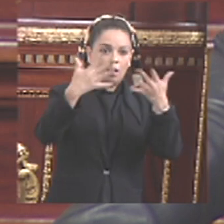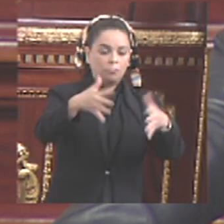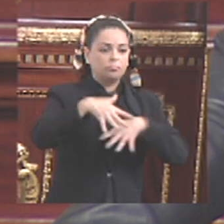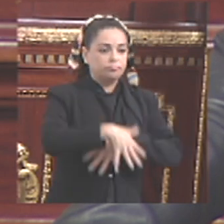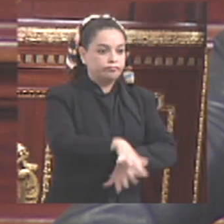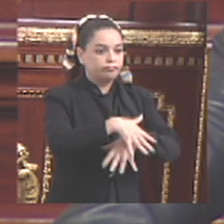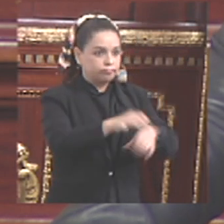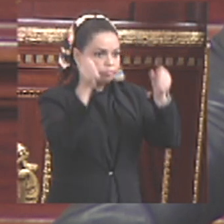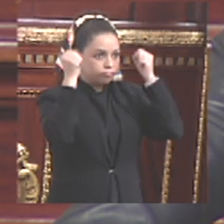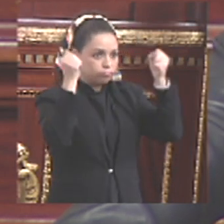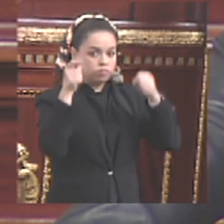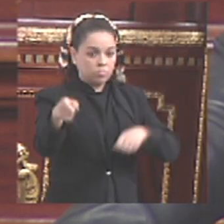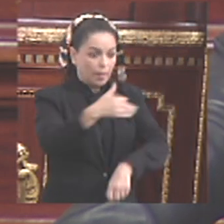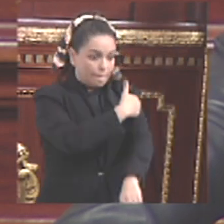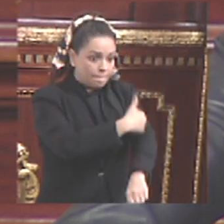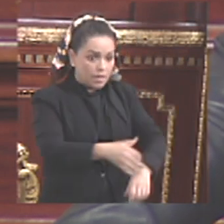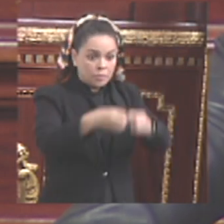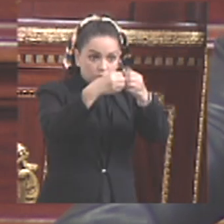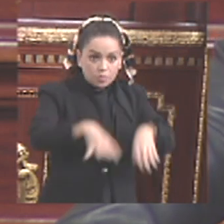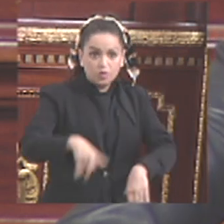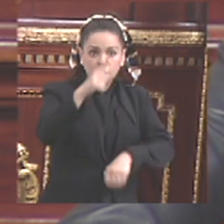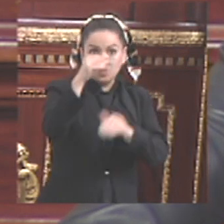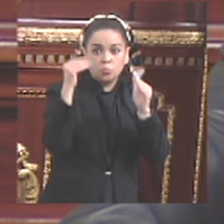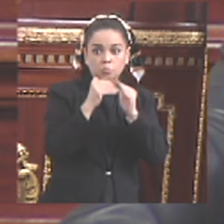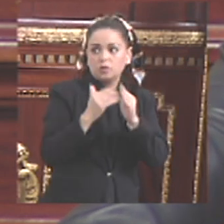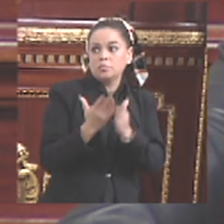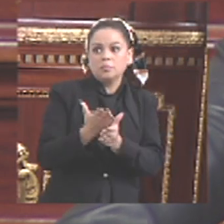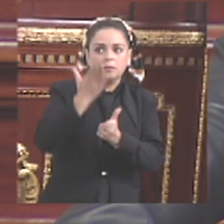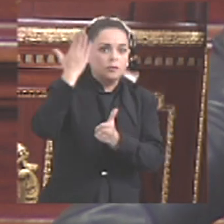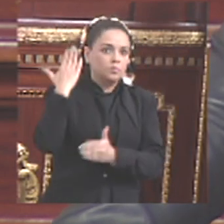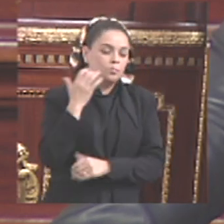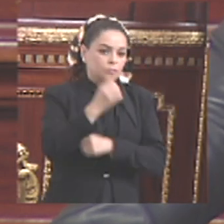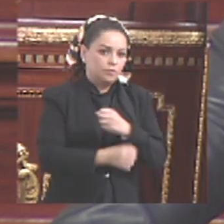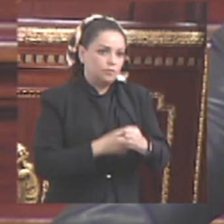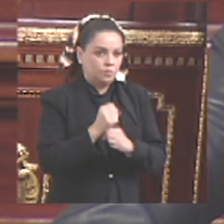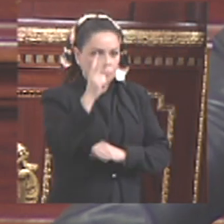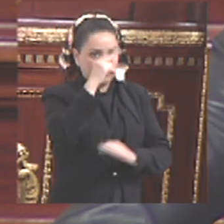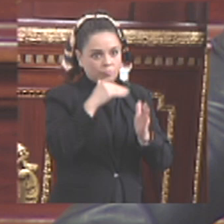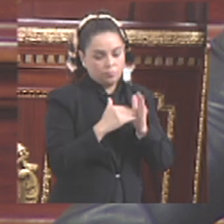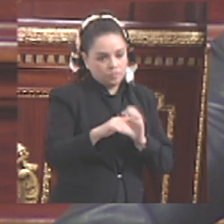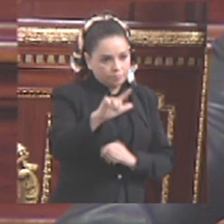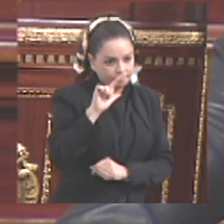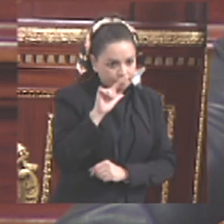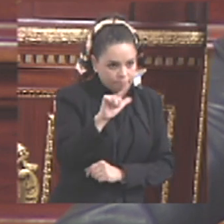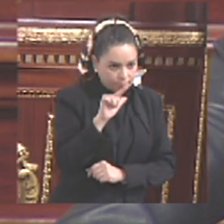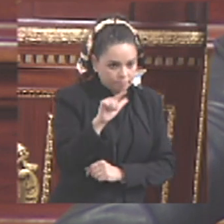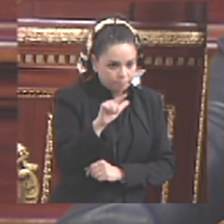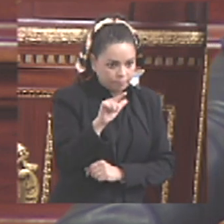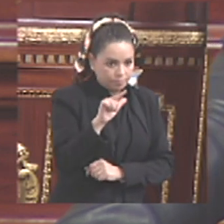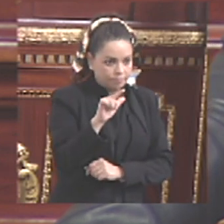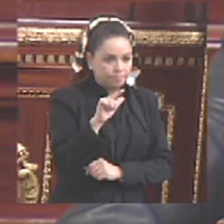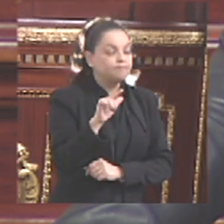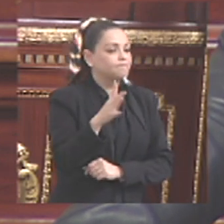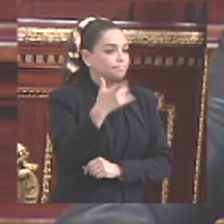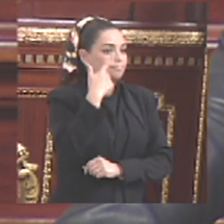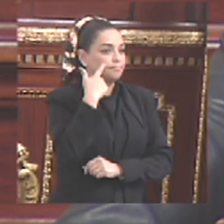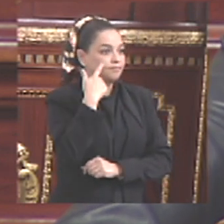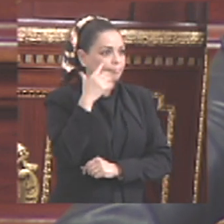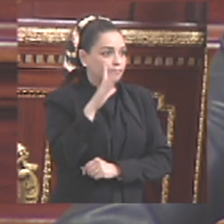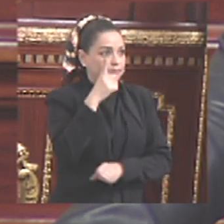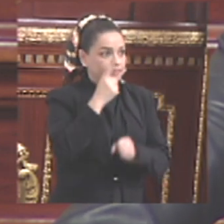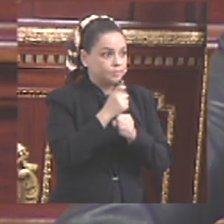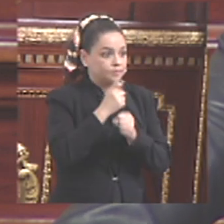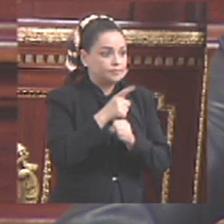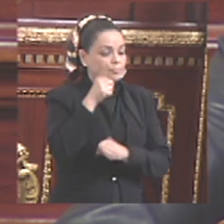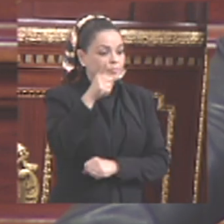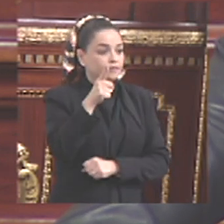albergar su voz. Y ahí sí tenemos la responsabilidad, pues hubieron diferentes tipos de diputados. Primero, los diputados